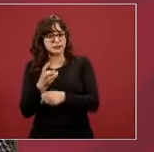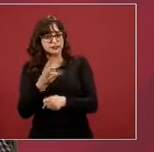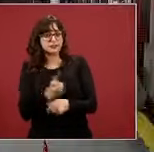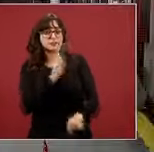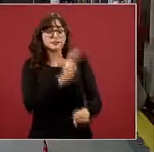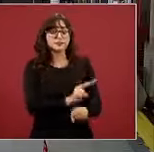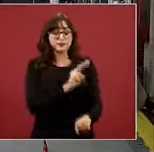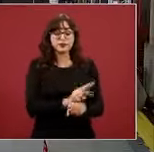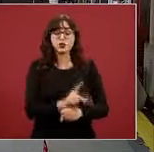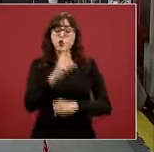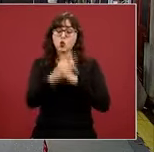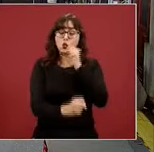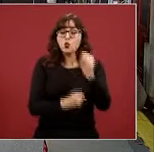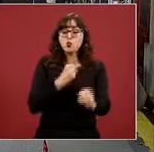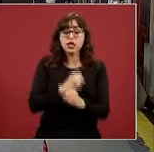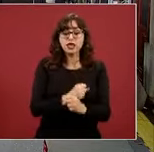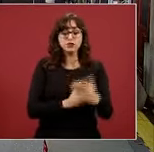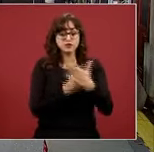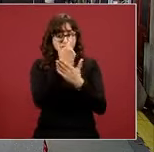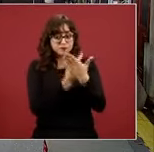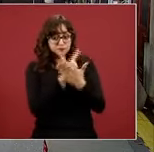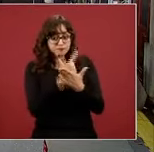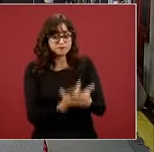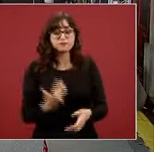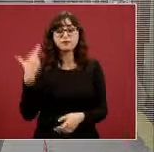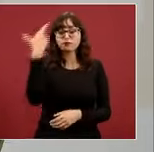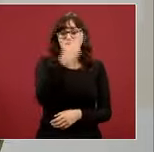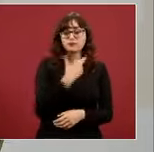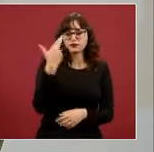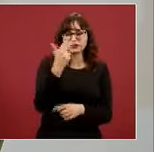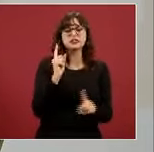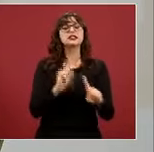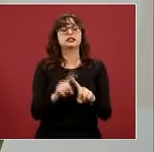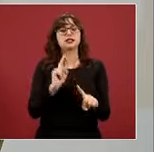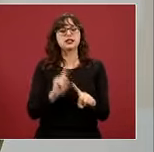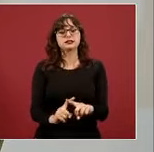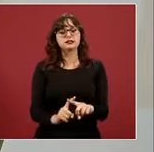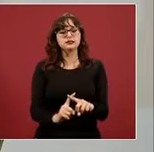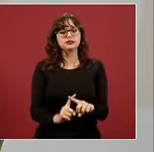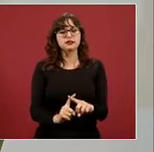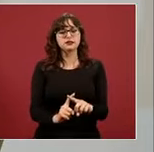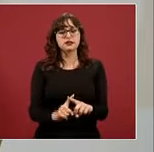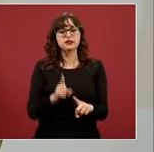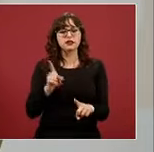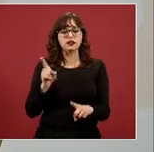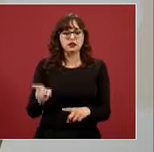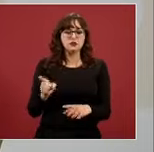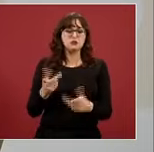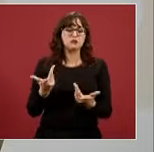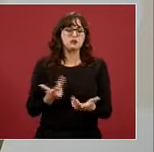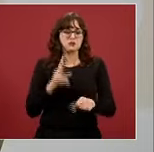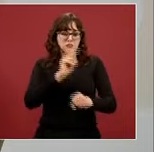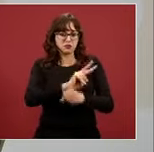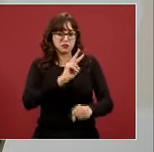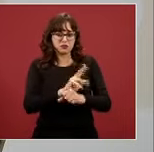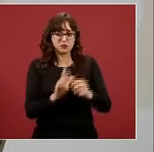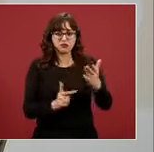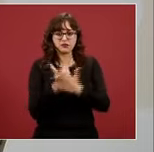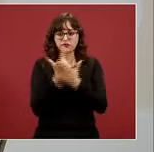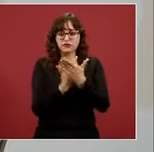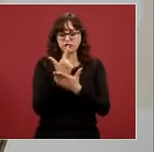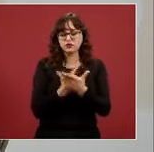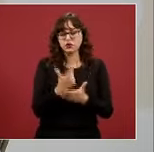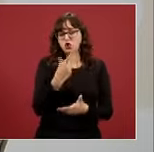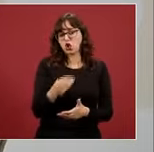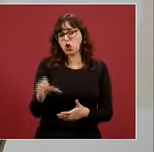somete anualmente a esta auditoría lo realizó la empresa, la auditora Gosler